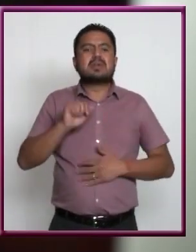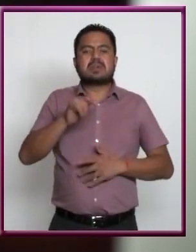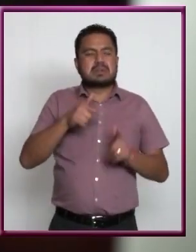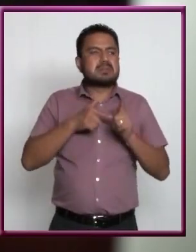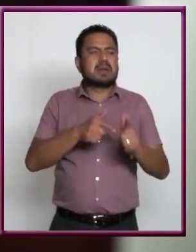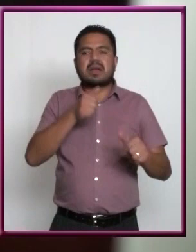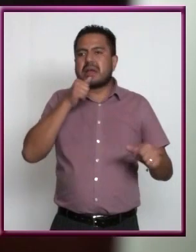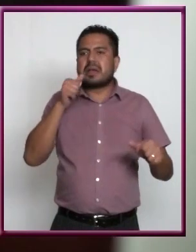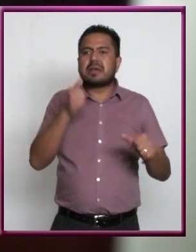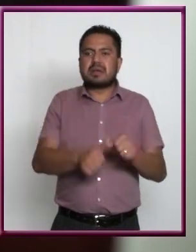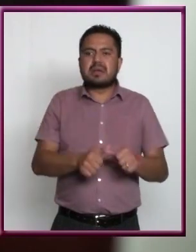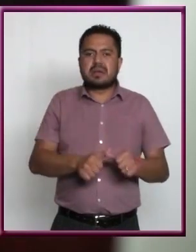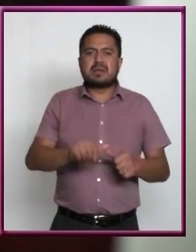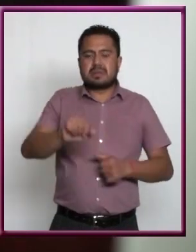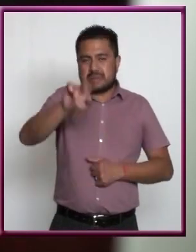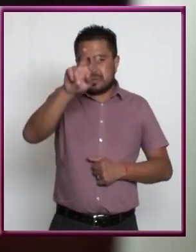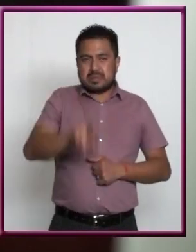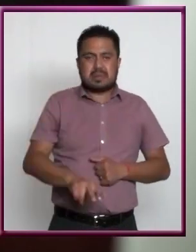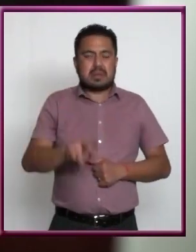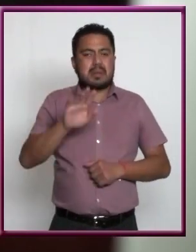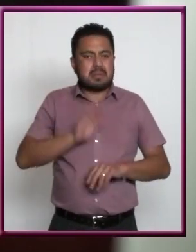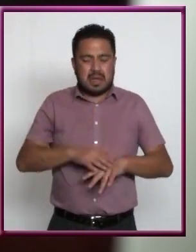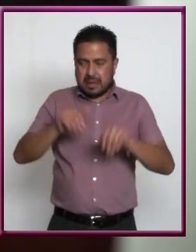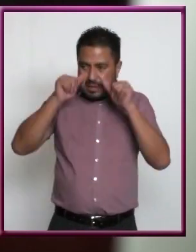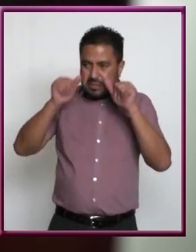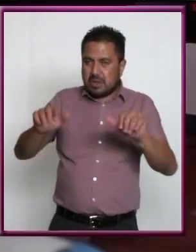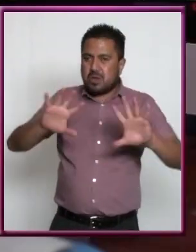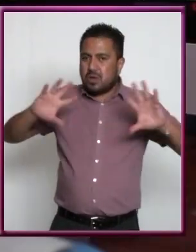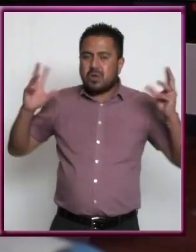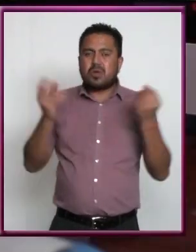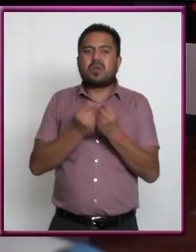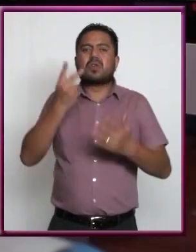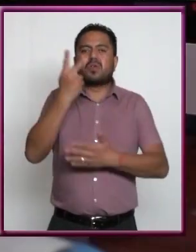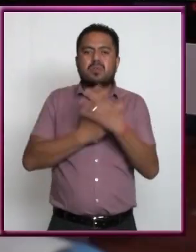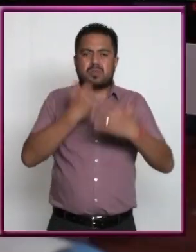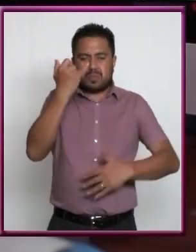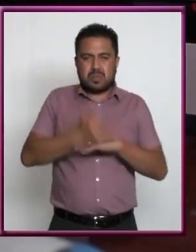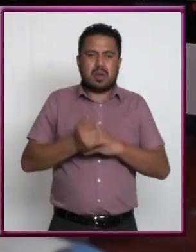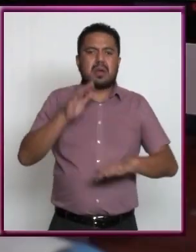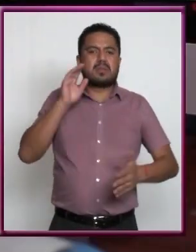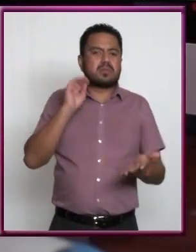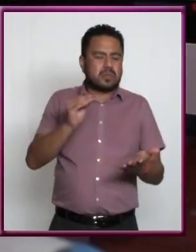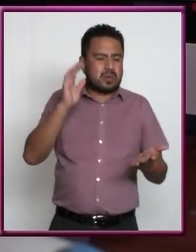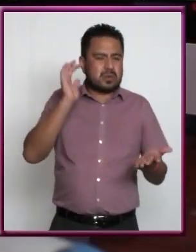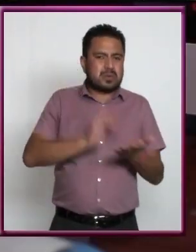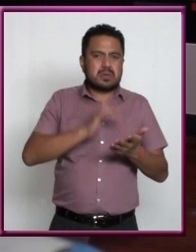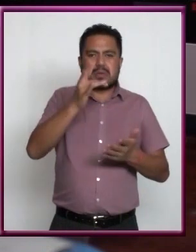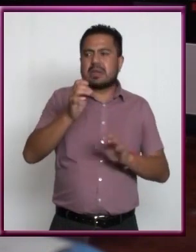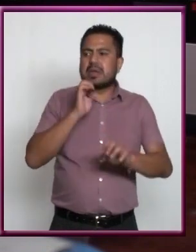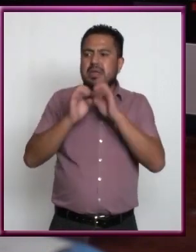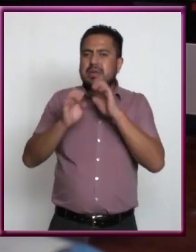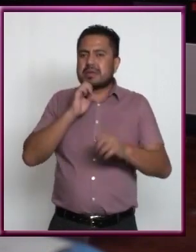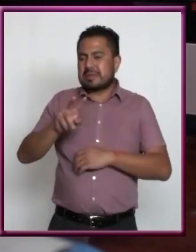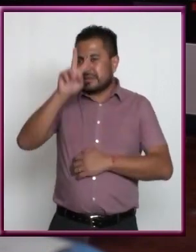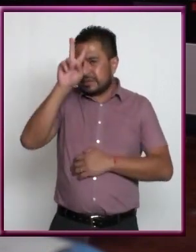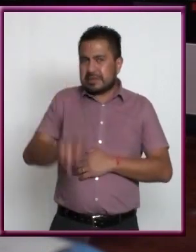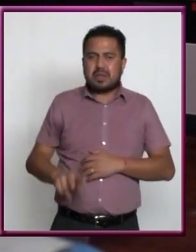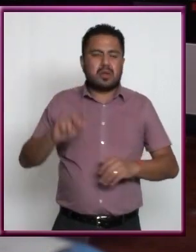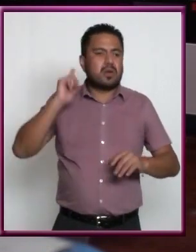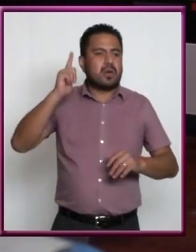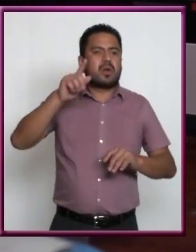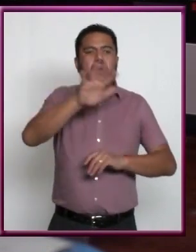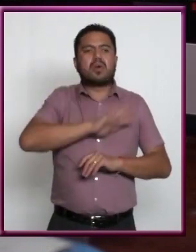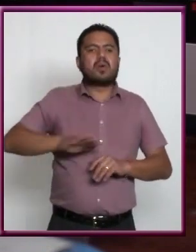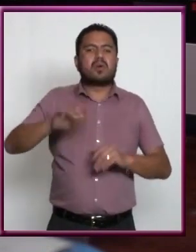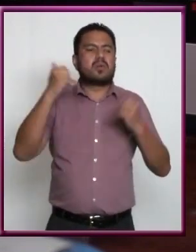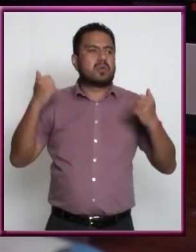sigan las letras. Y pues de verdad vamos a estar muy al pendiente de todos los proyectos en los que estés. Muchas gracias por esta entrevista, de verdad espero que los chicos